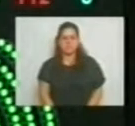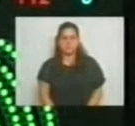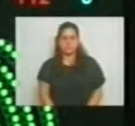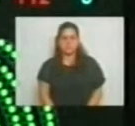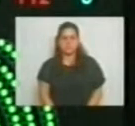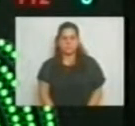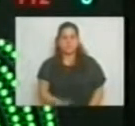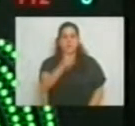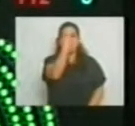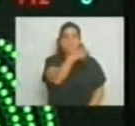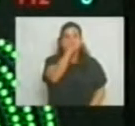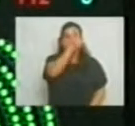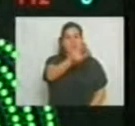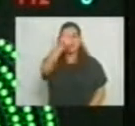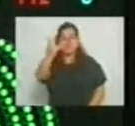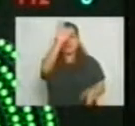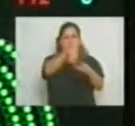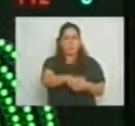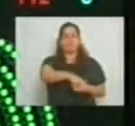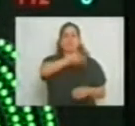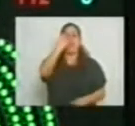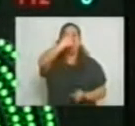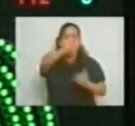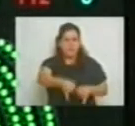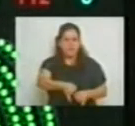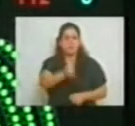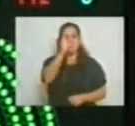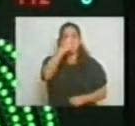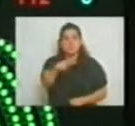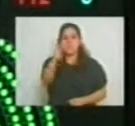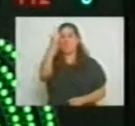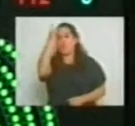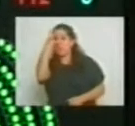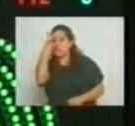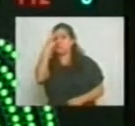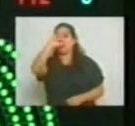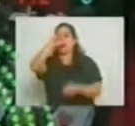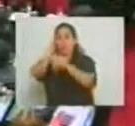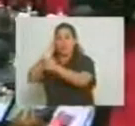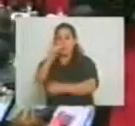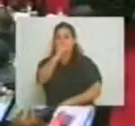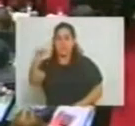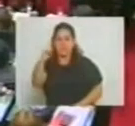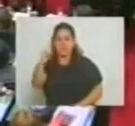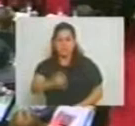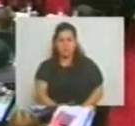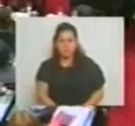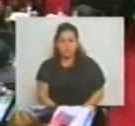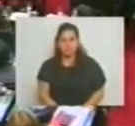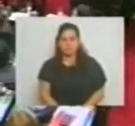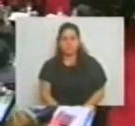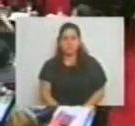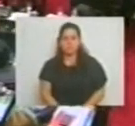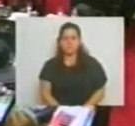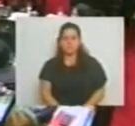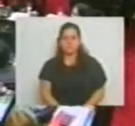respecto al nivel del gasto público, el déficit, el endeudamiento y las facultades para que el jefe de gabinete pueda realizar la reasignación de partidas